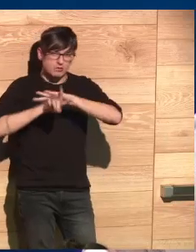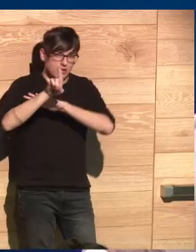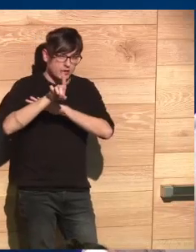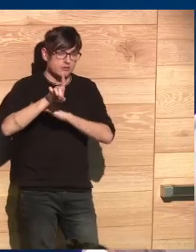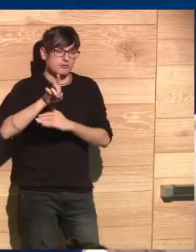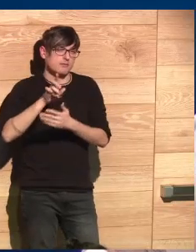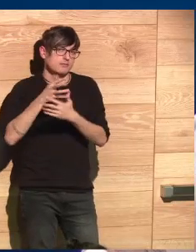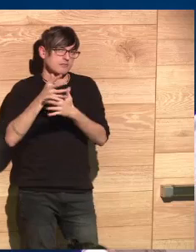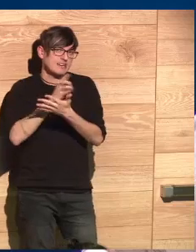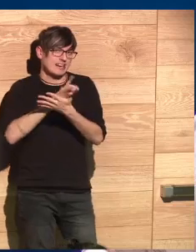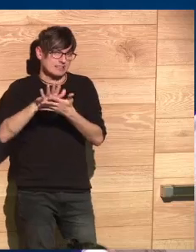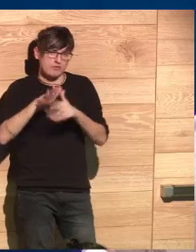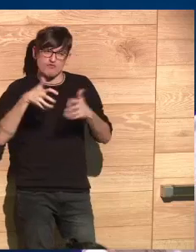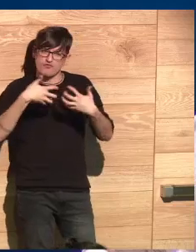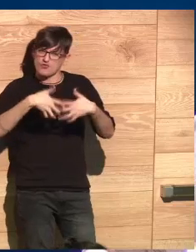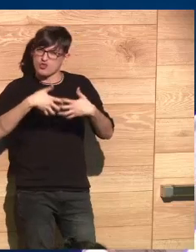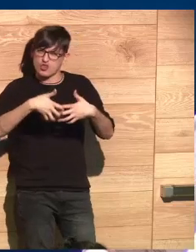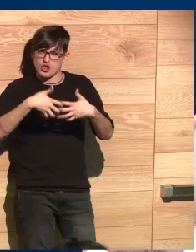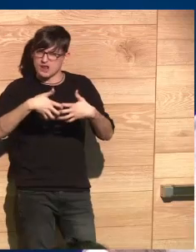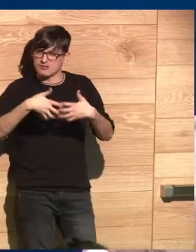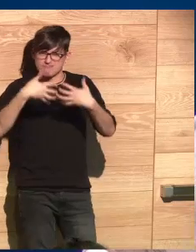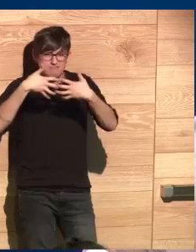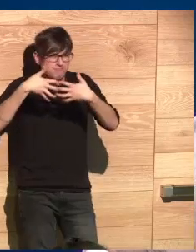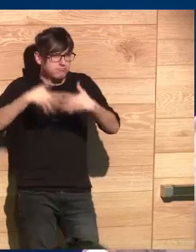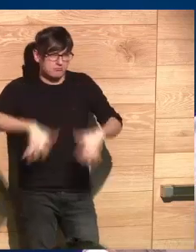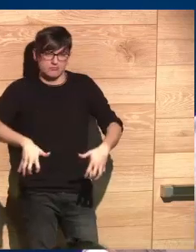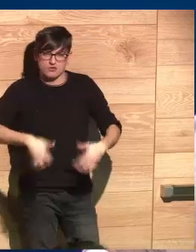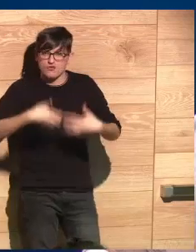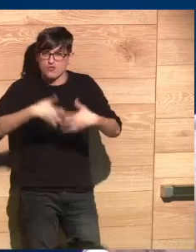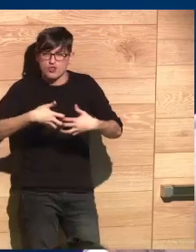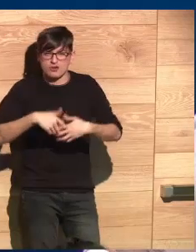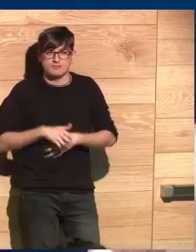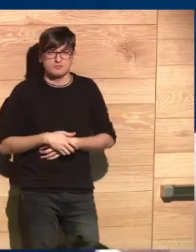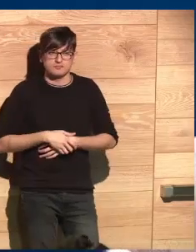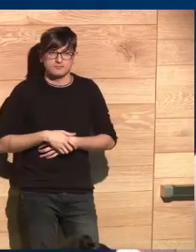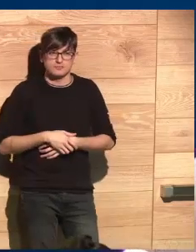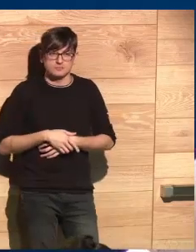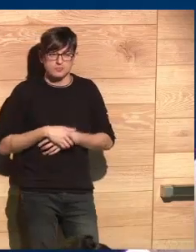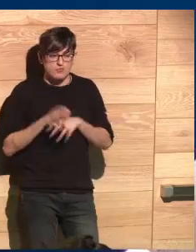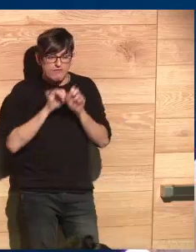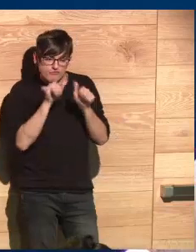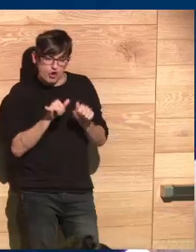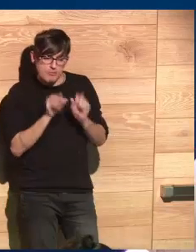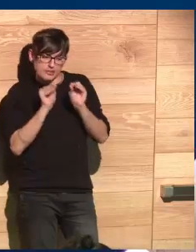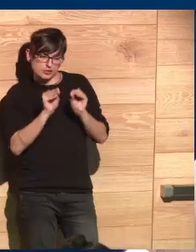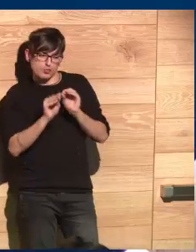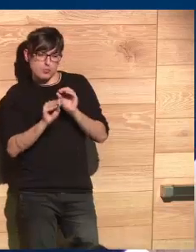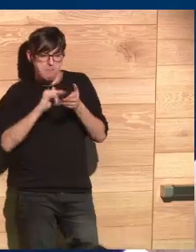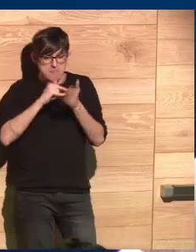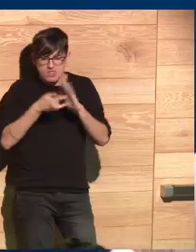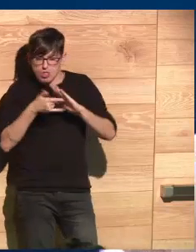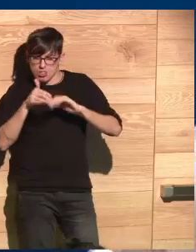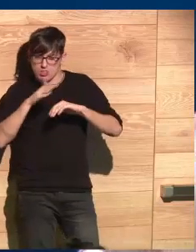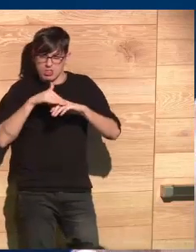de free-to-play que funciona de manera sistemática. Ellos tienen una manera de crear juegos